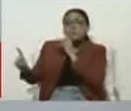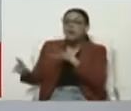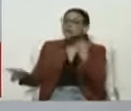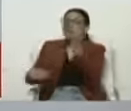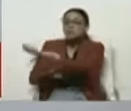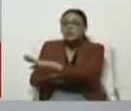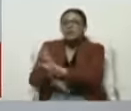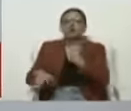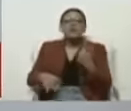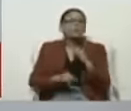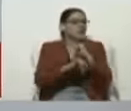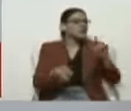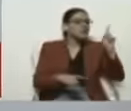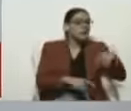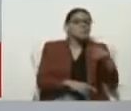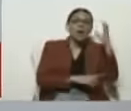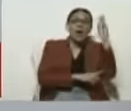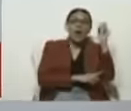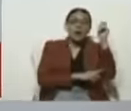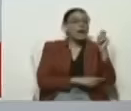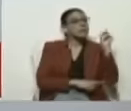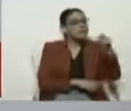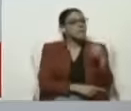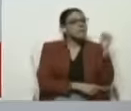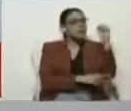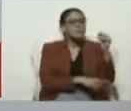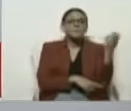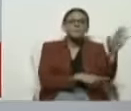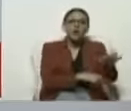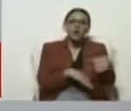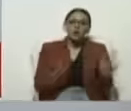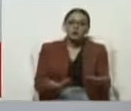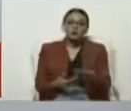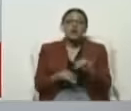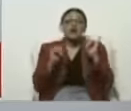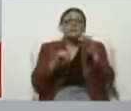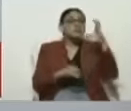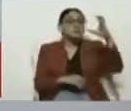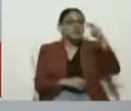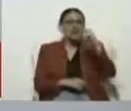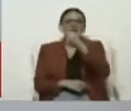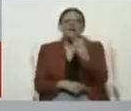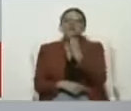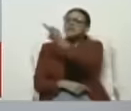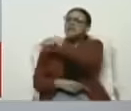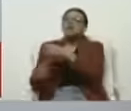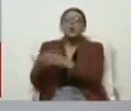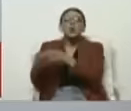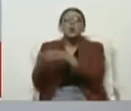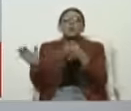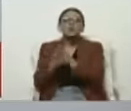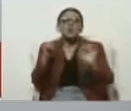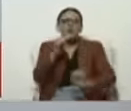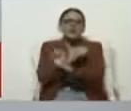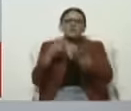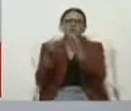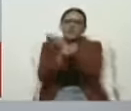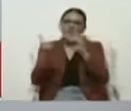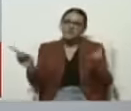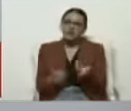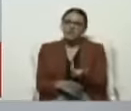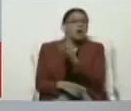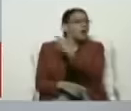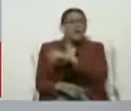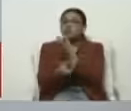los que CNN y el País de España dicen que son los defensores de la democracia. Son unos violentos. Recurren a